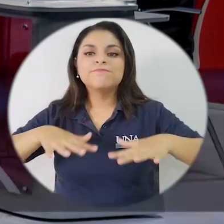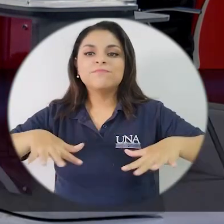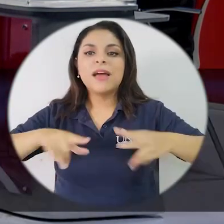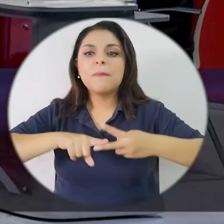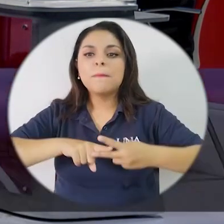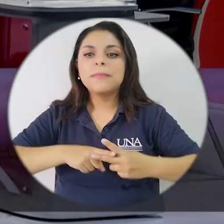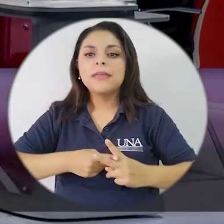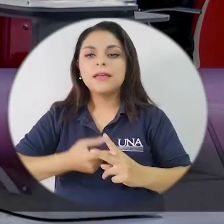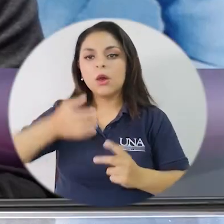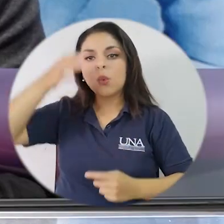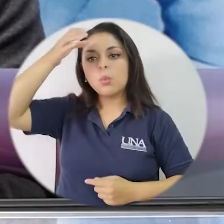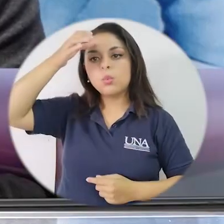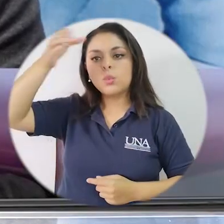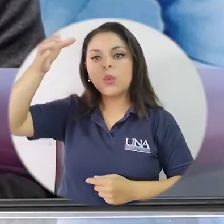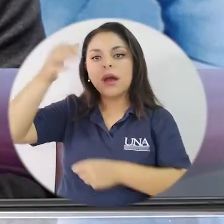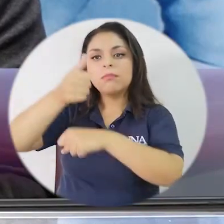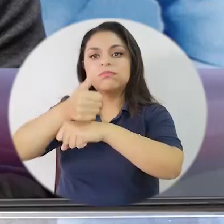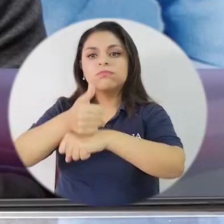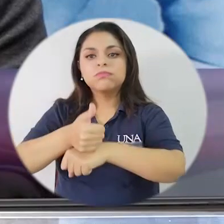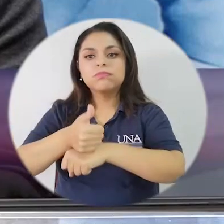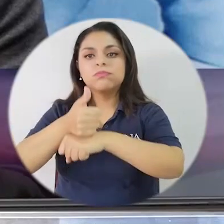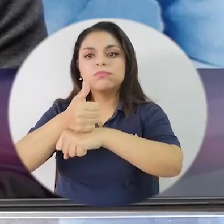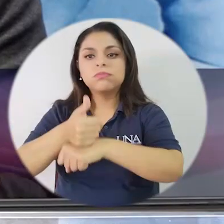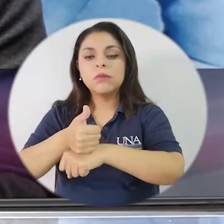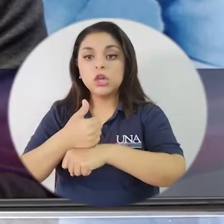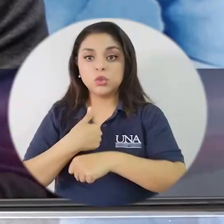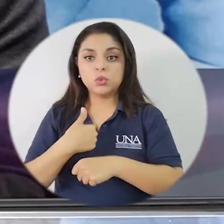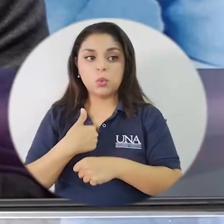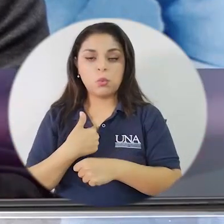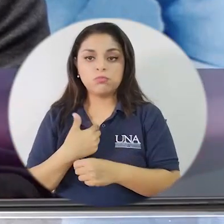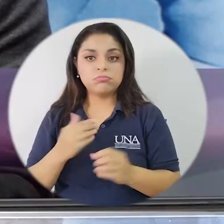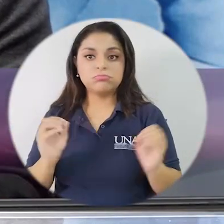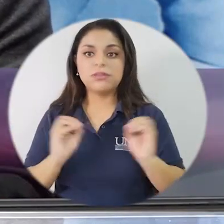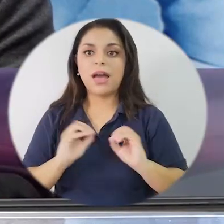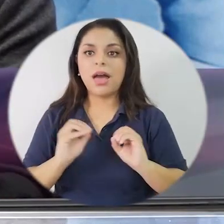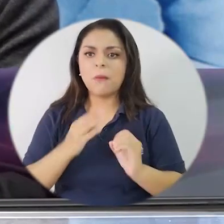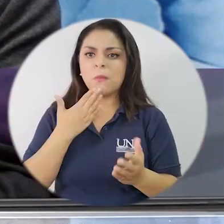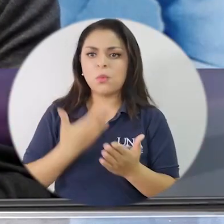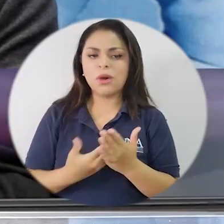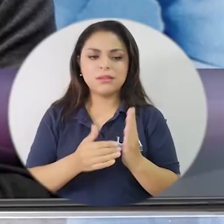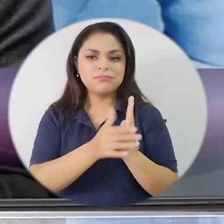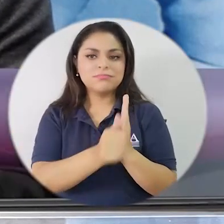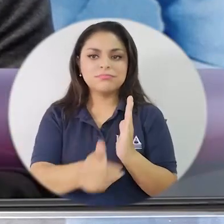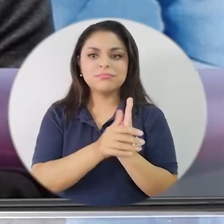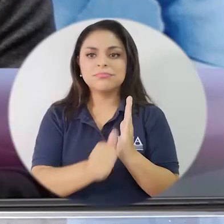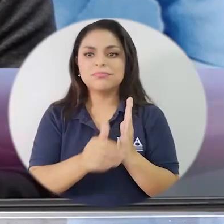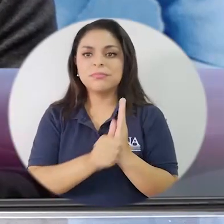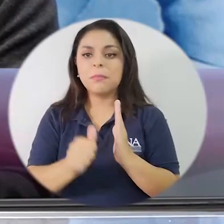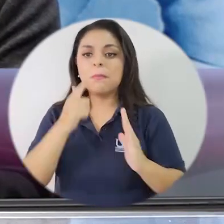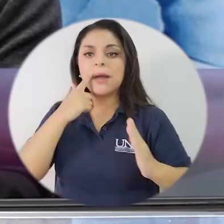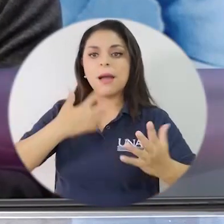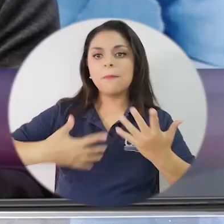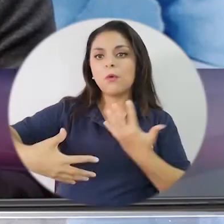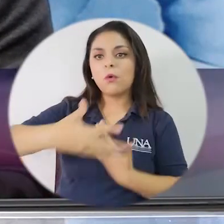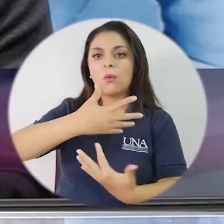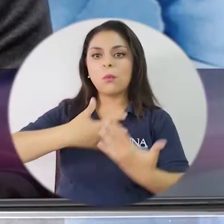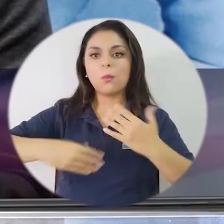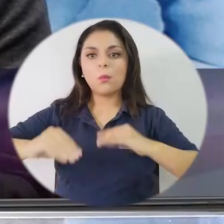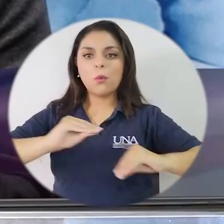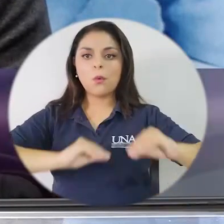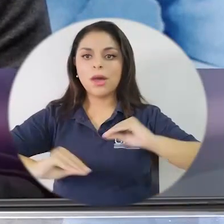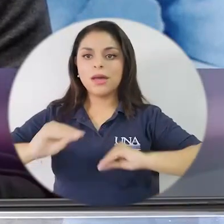Entonces, si yo no tengo buenas destrezas para moverme en el espacio y ser exitoso para moverme, si en mi